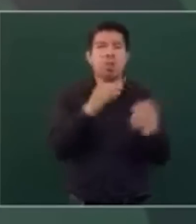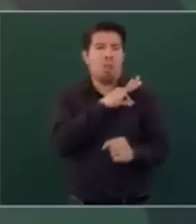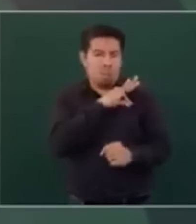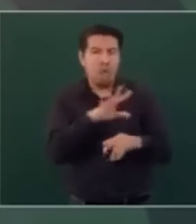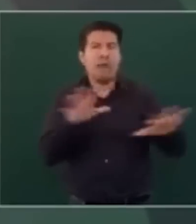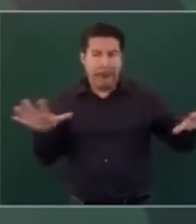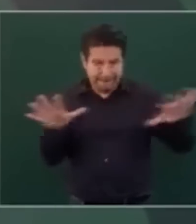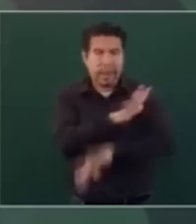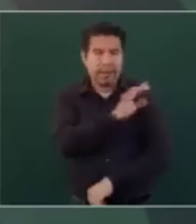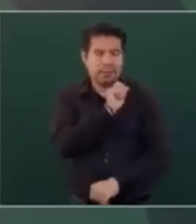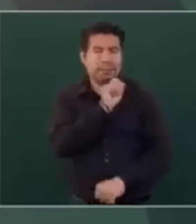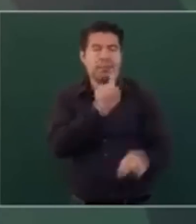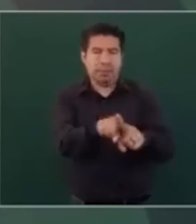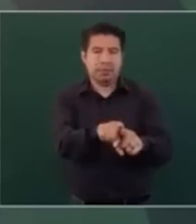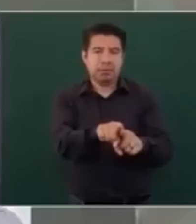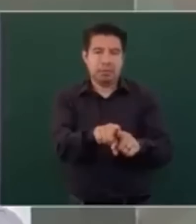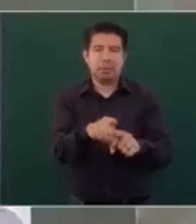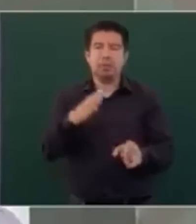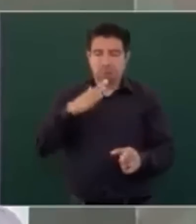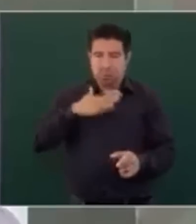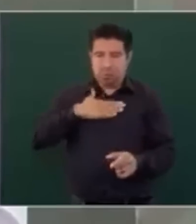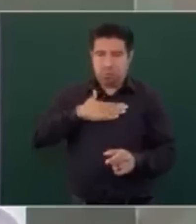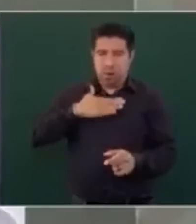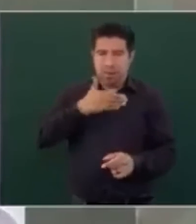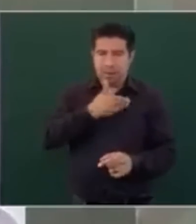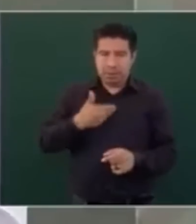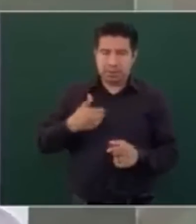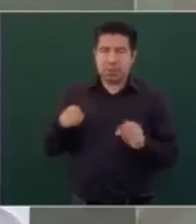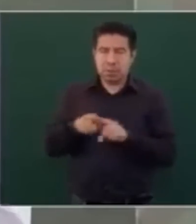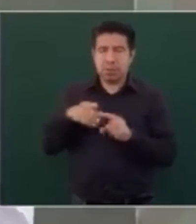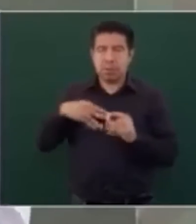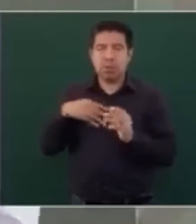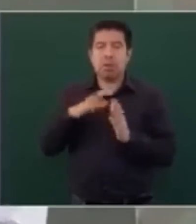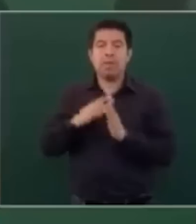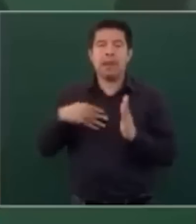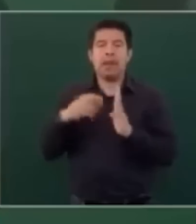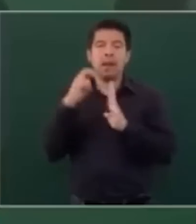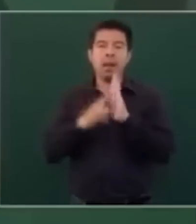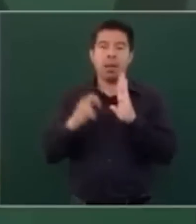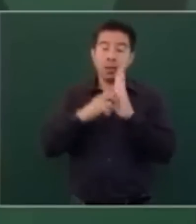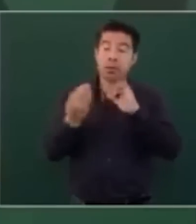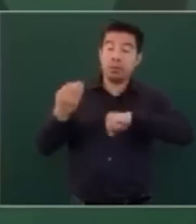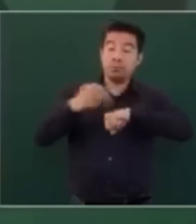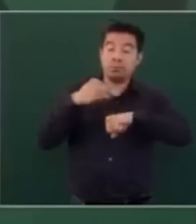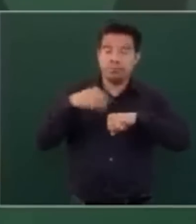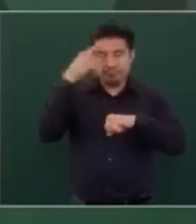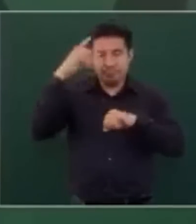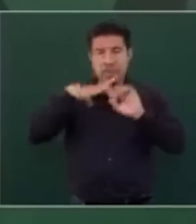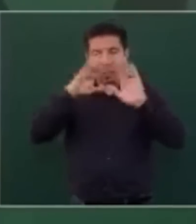Voy a enviar una iniciativa de reforma a la Constitución. Espero que para